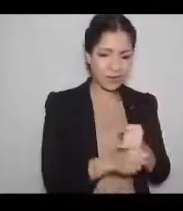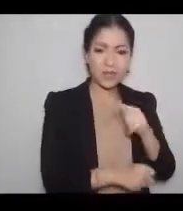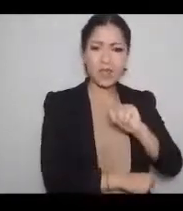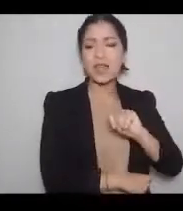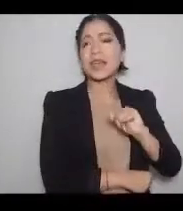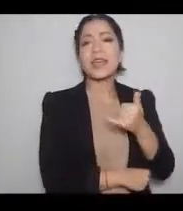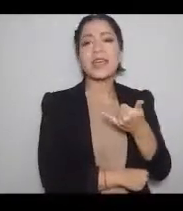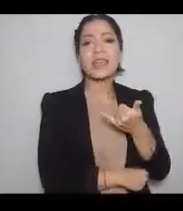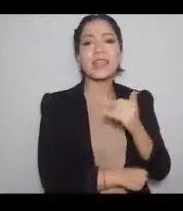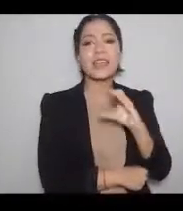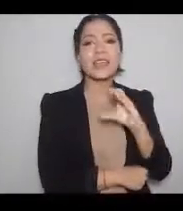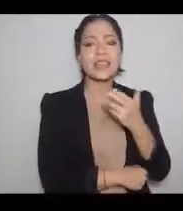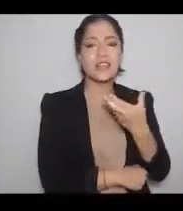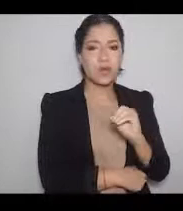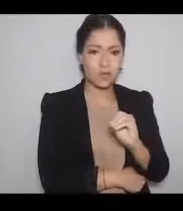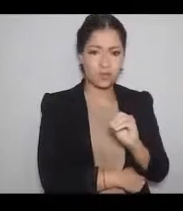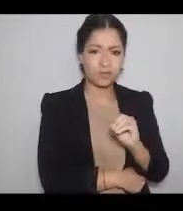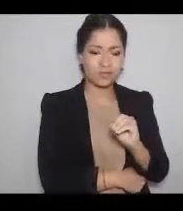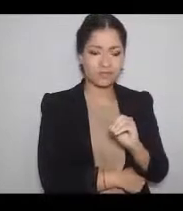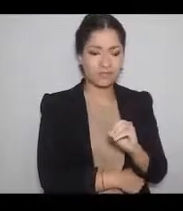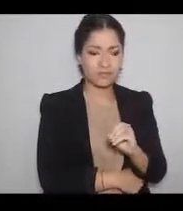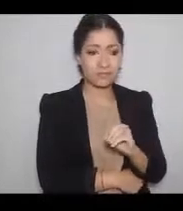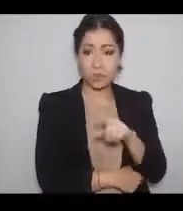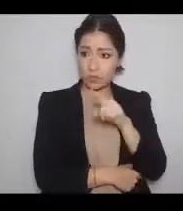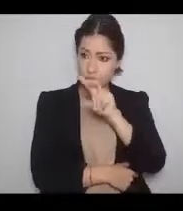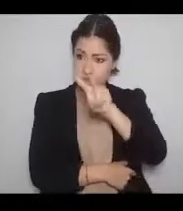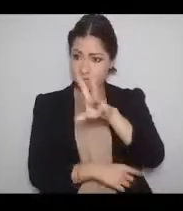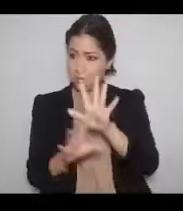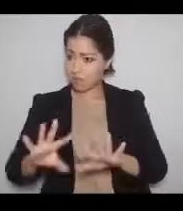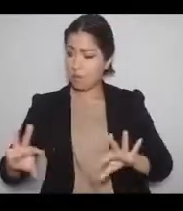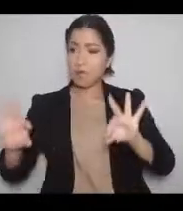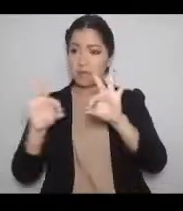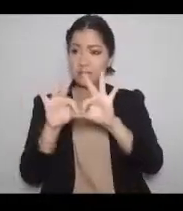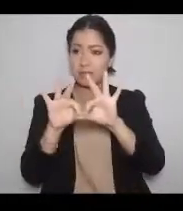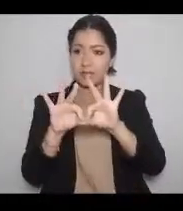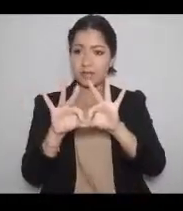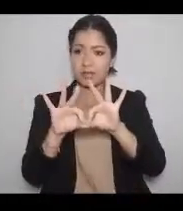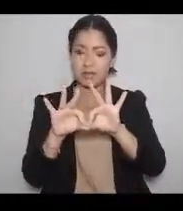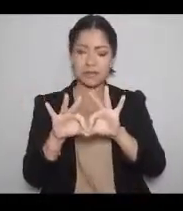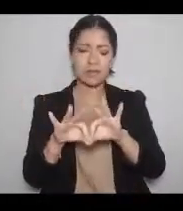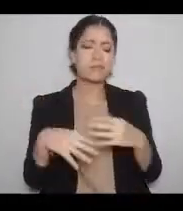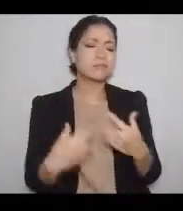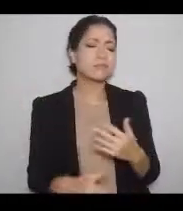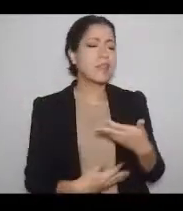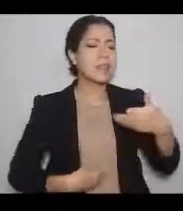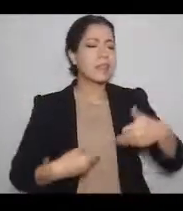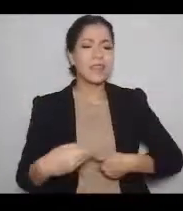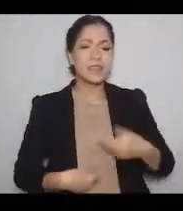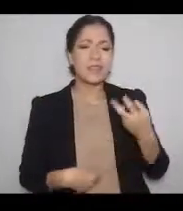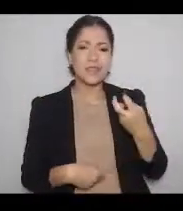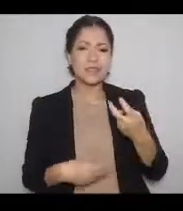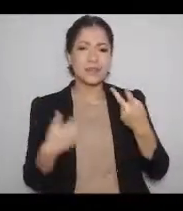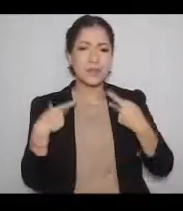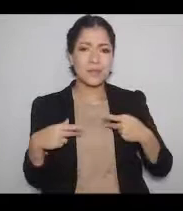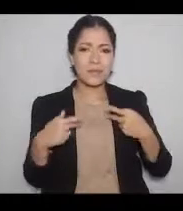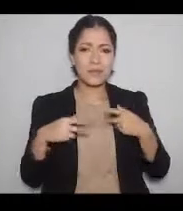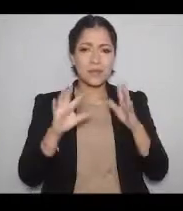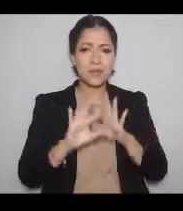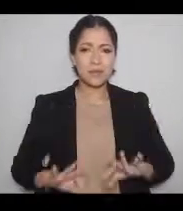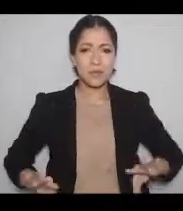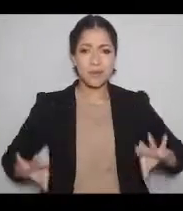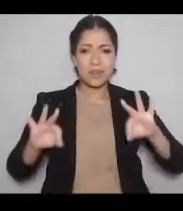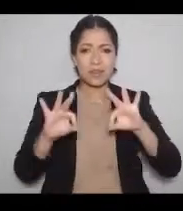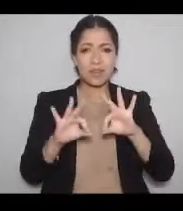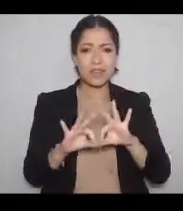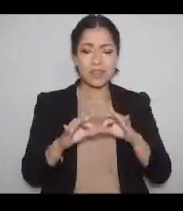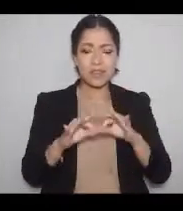Eres una leyenda. En el teatro, una leyenda es alguien que ha perdido la oportunidad